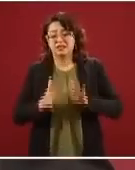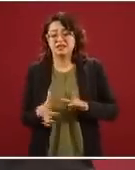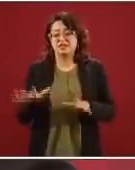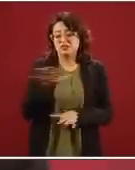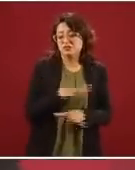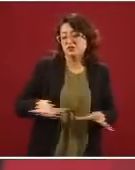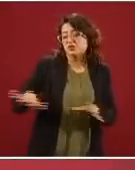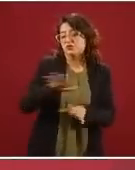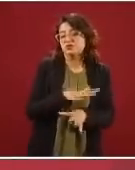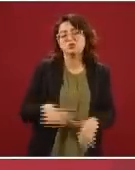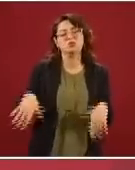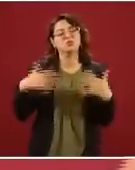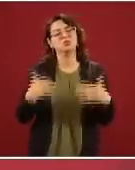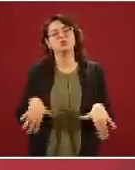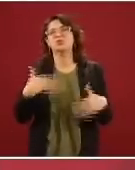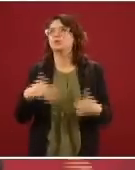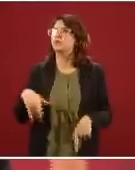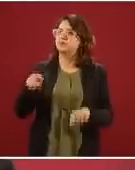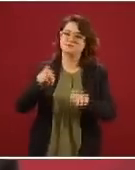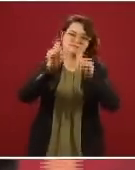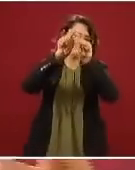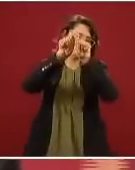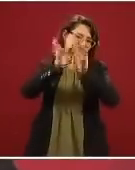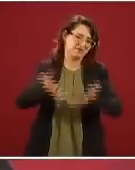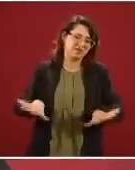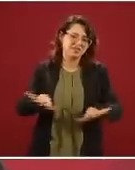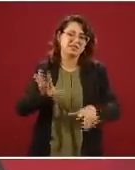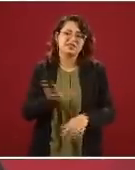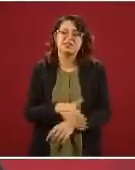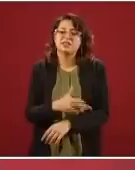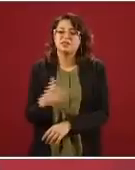Entonces, por eso todas estas